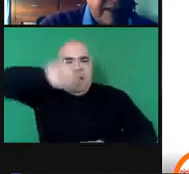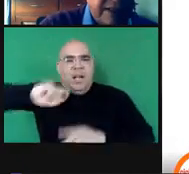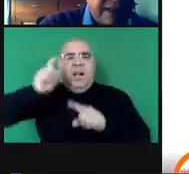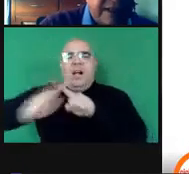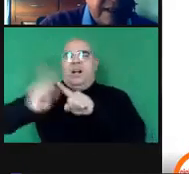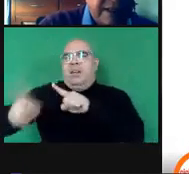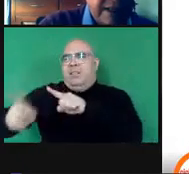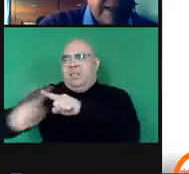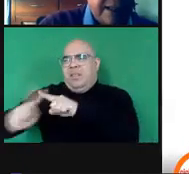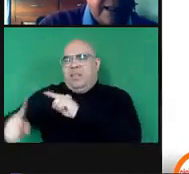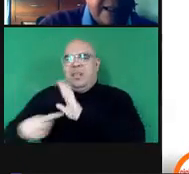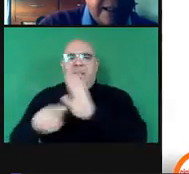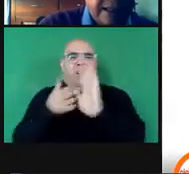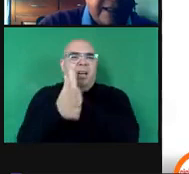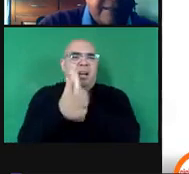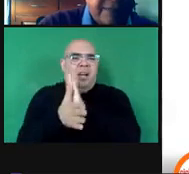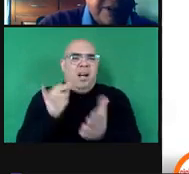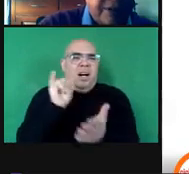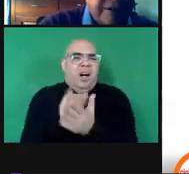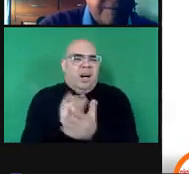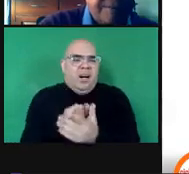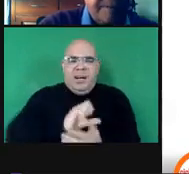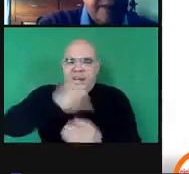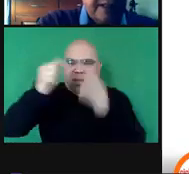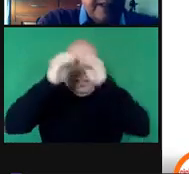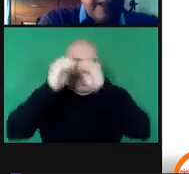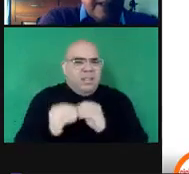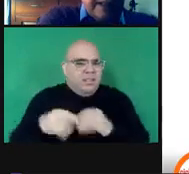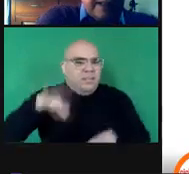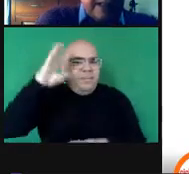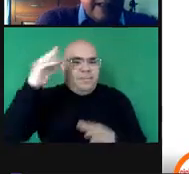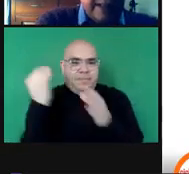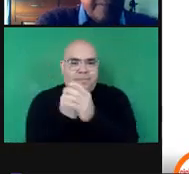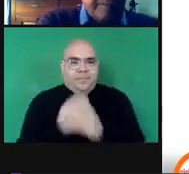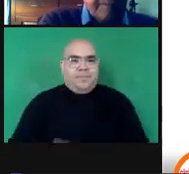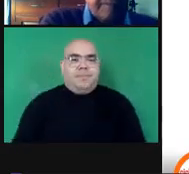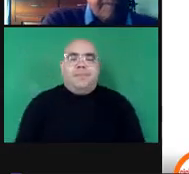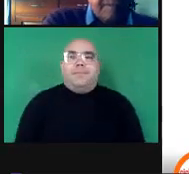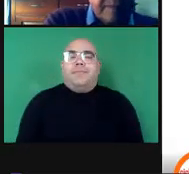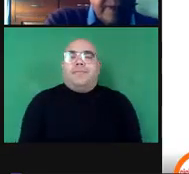tipo de impresión.